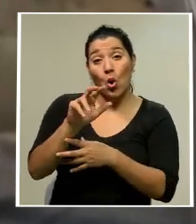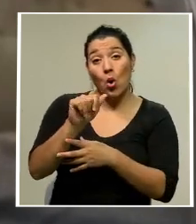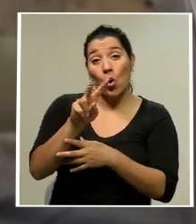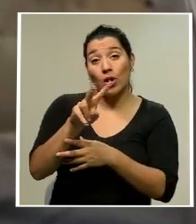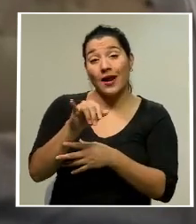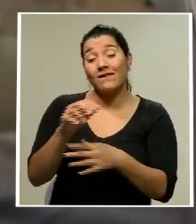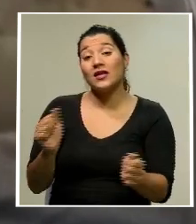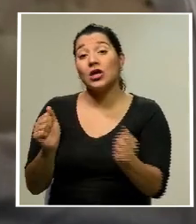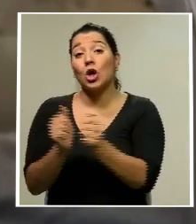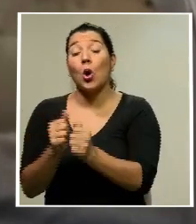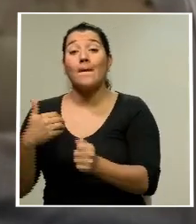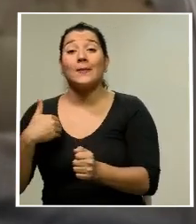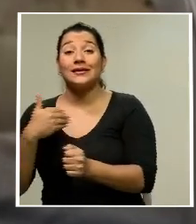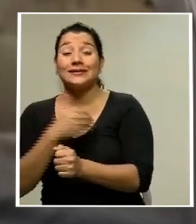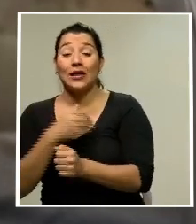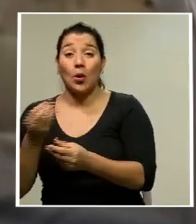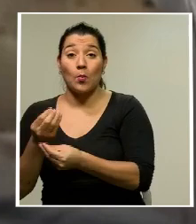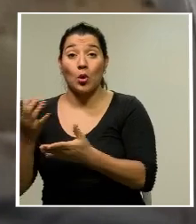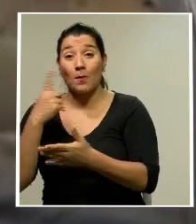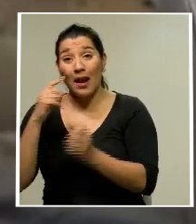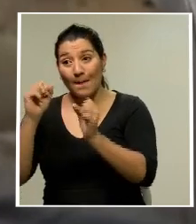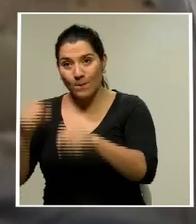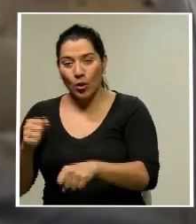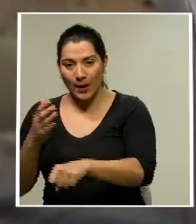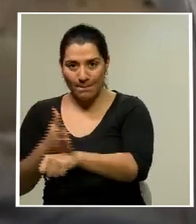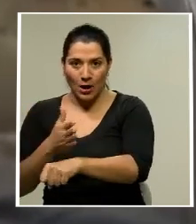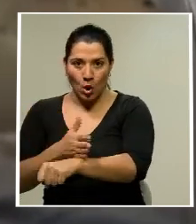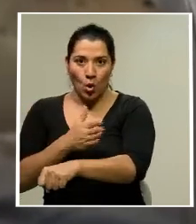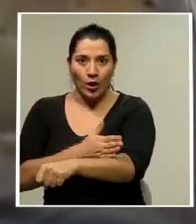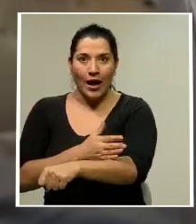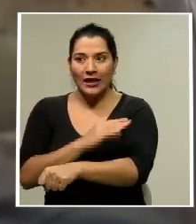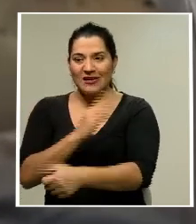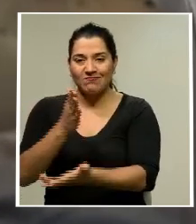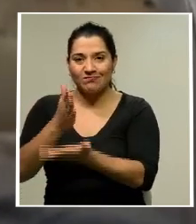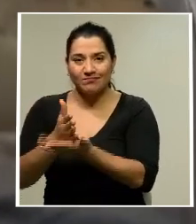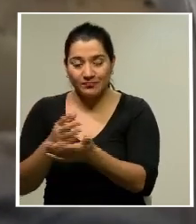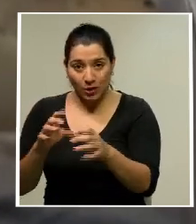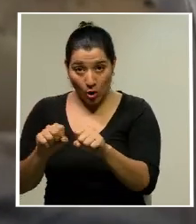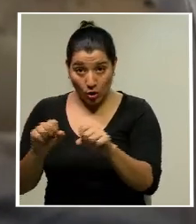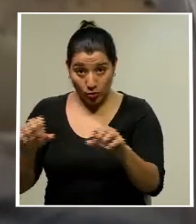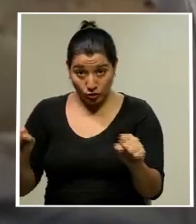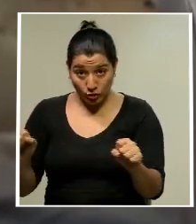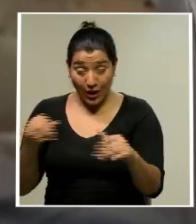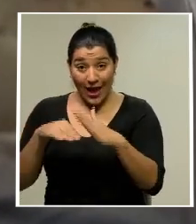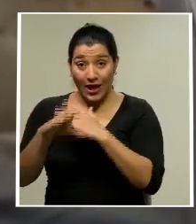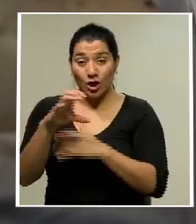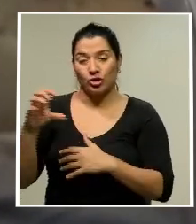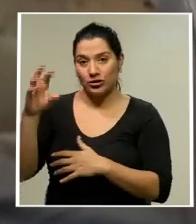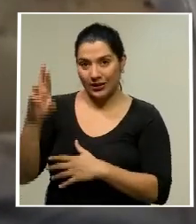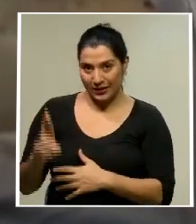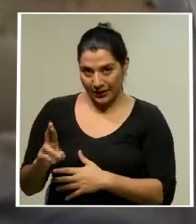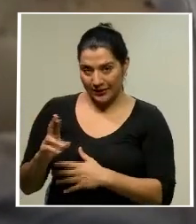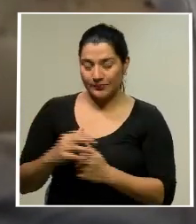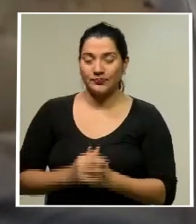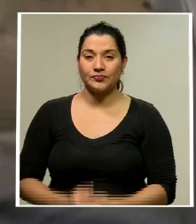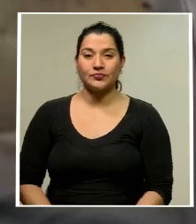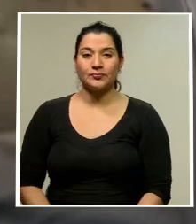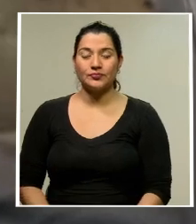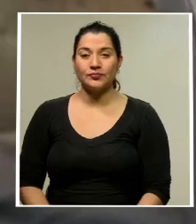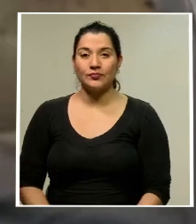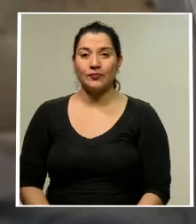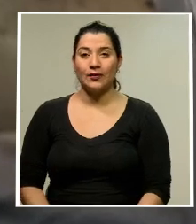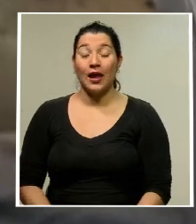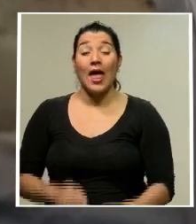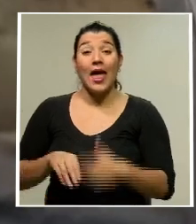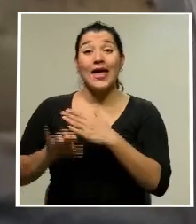para poder mejorar la lucha contra la corrupción a nivel nacional. En